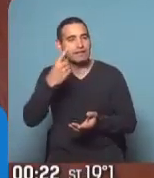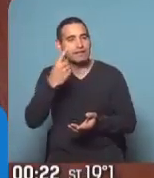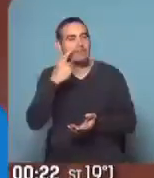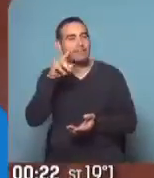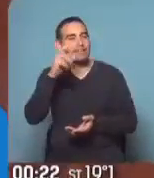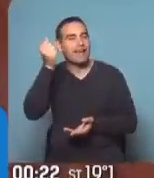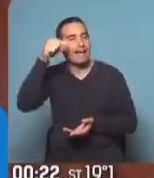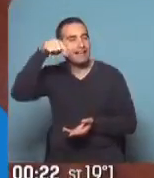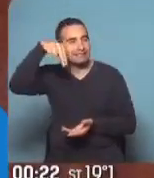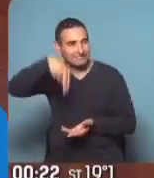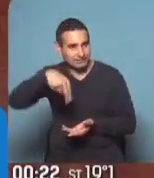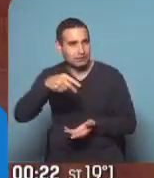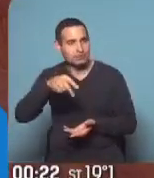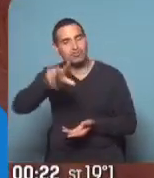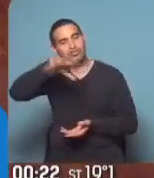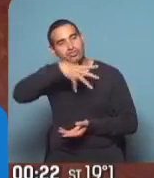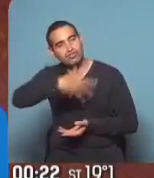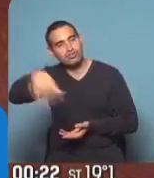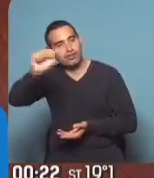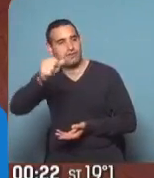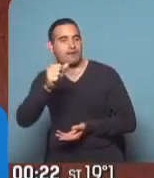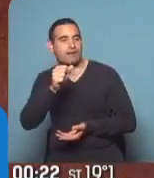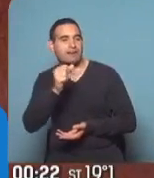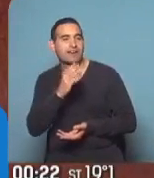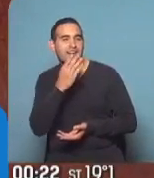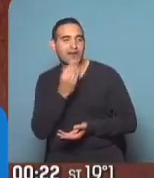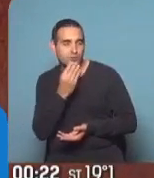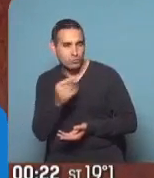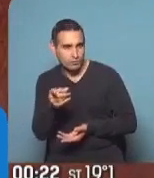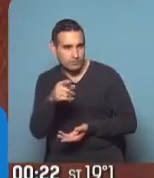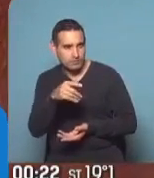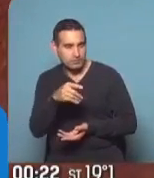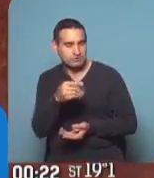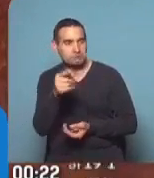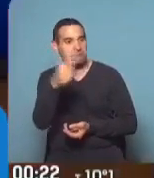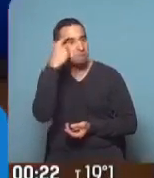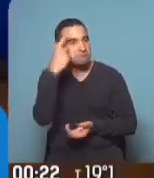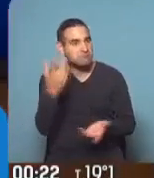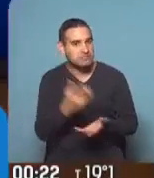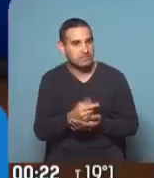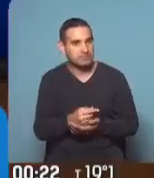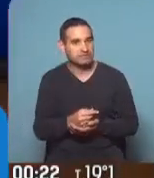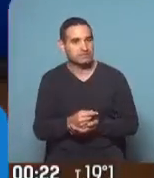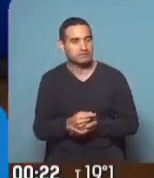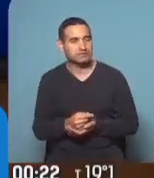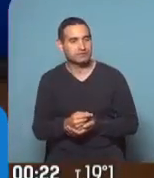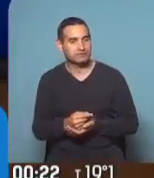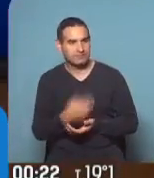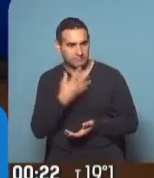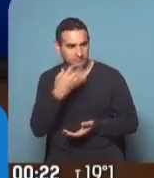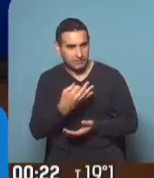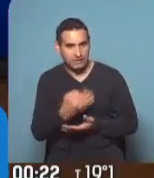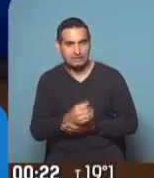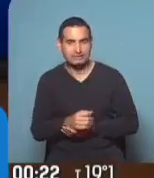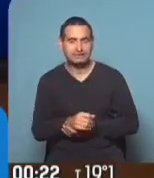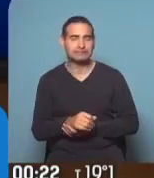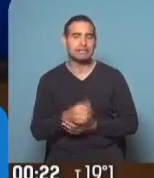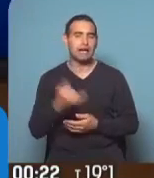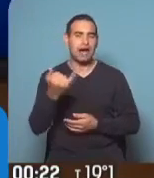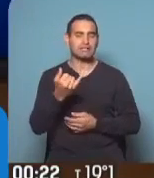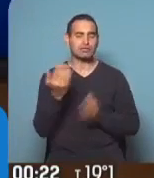llevaban a Jerusalén desde Shiraz, la cepa Syrah, como la conocemos acá. ¿Es así? Hay